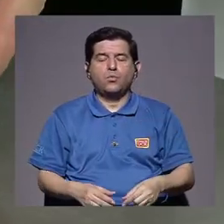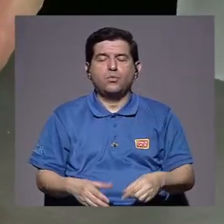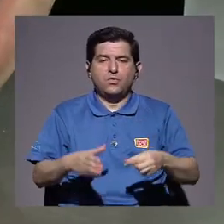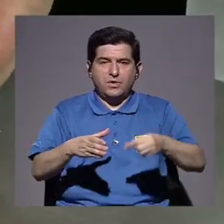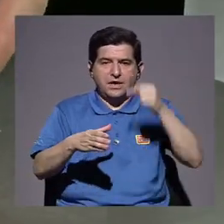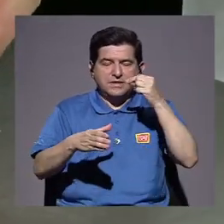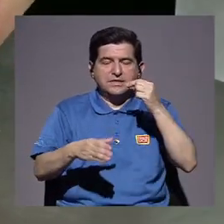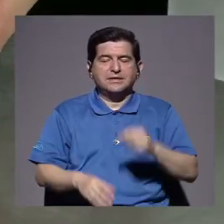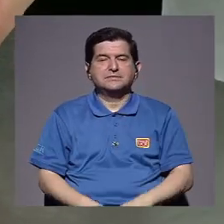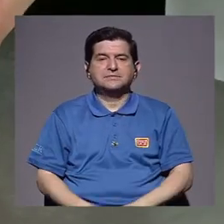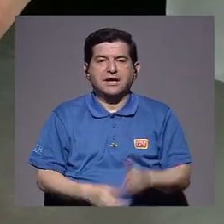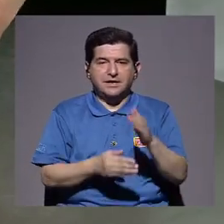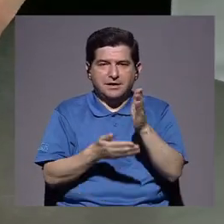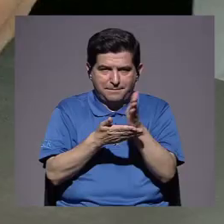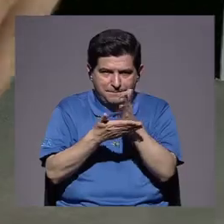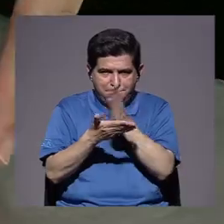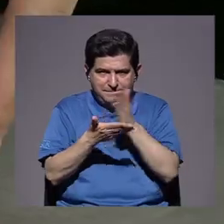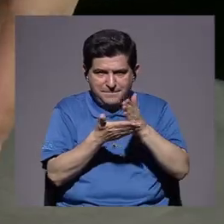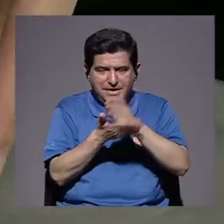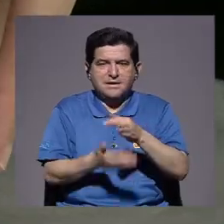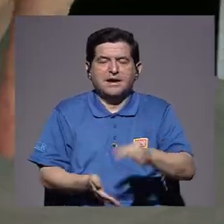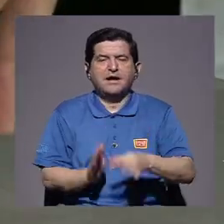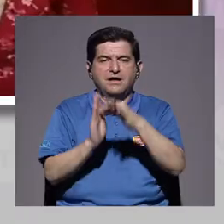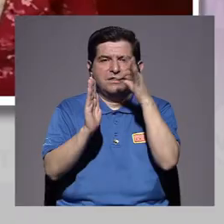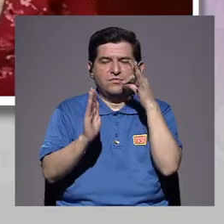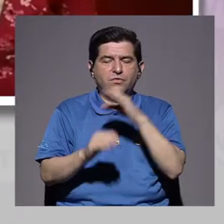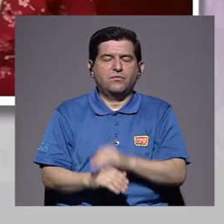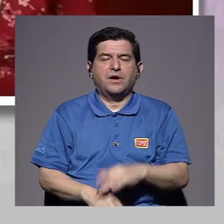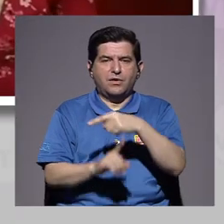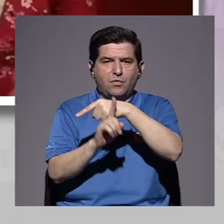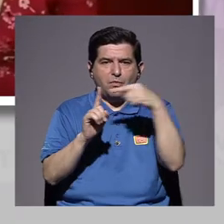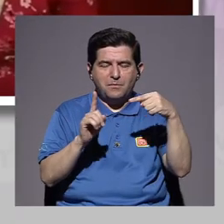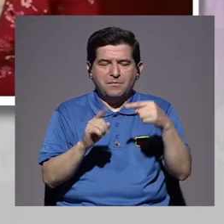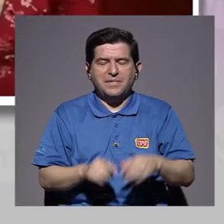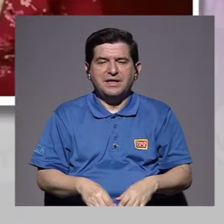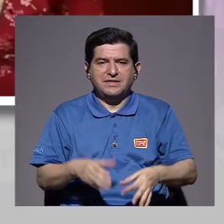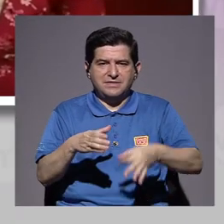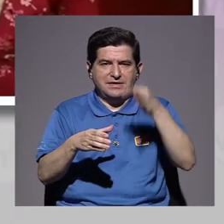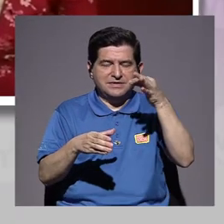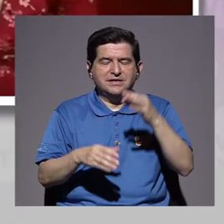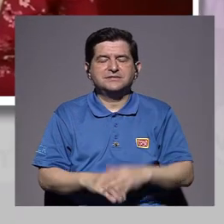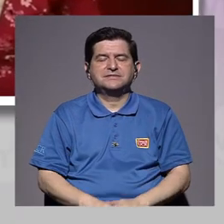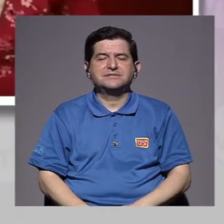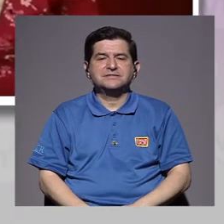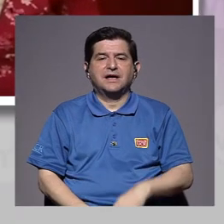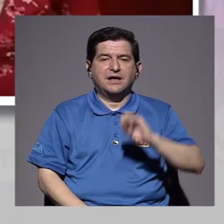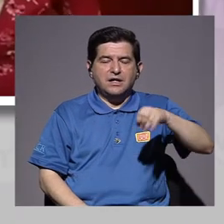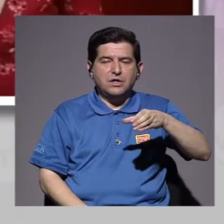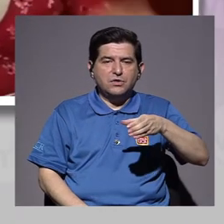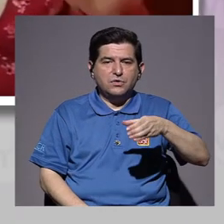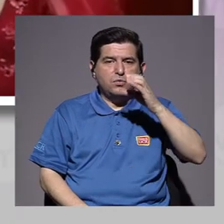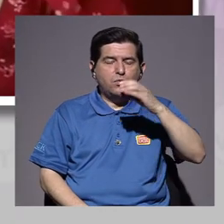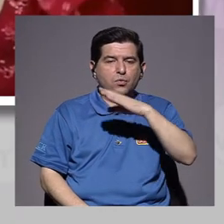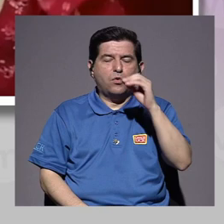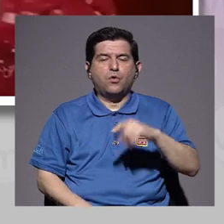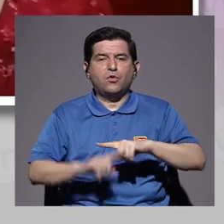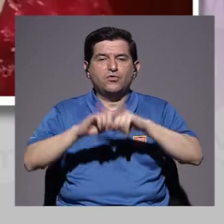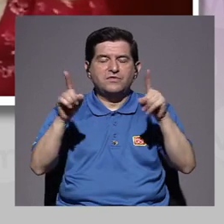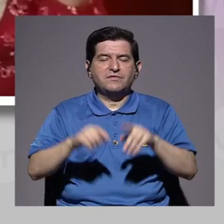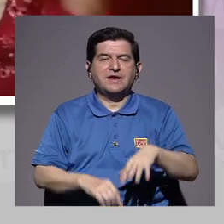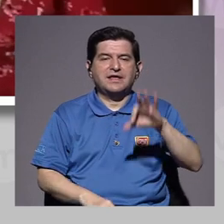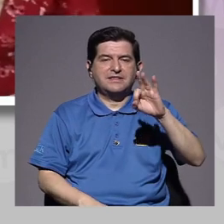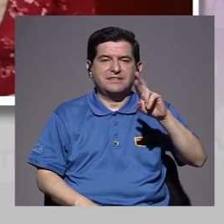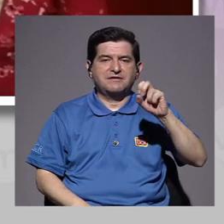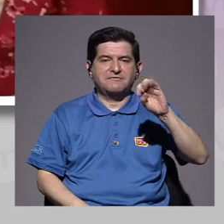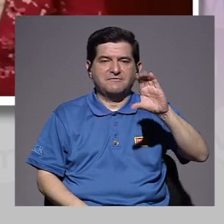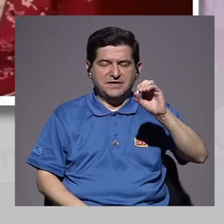taza de frutas picadas, o media taza de jugo, o una taza de fresco. Uh-huh. ¿Cuál es la diferencia entre